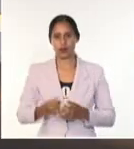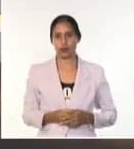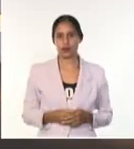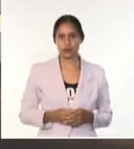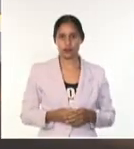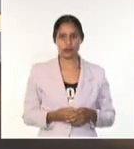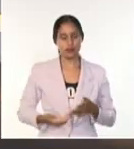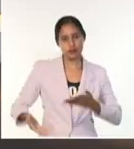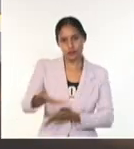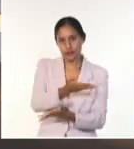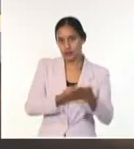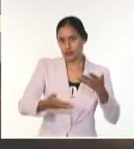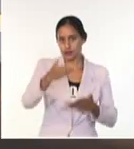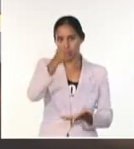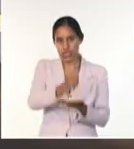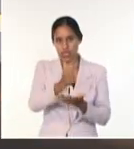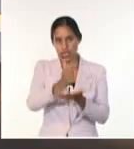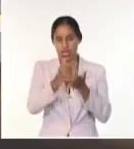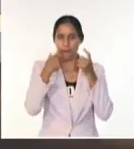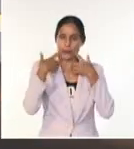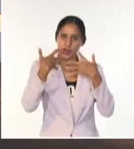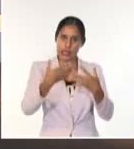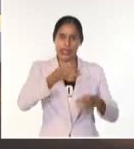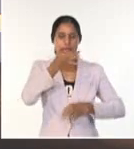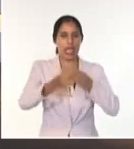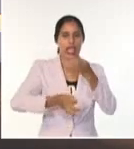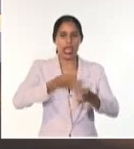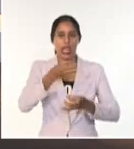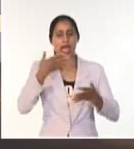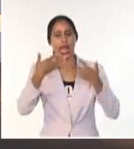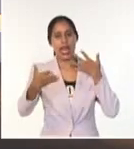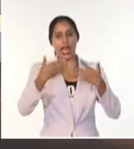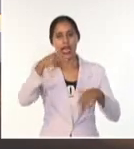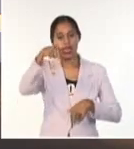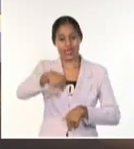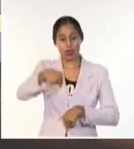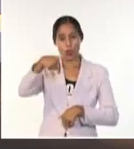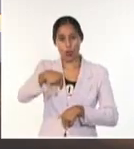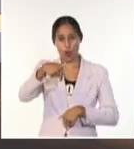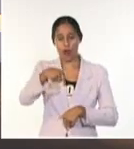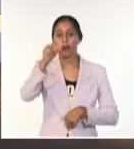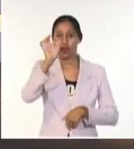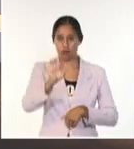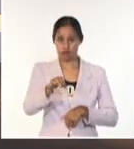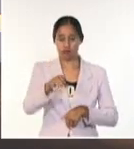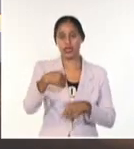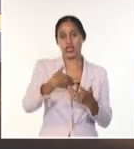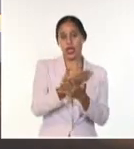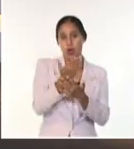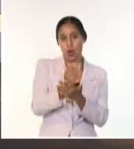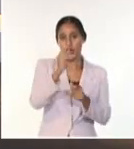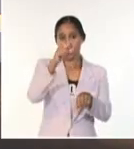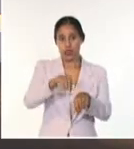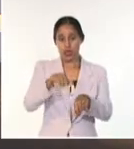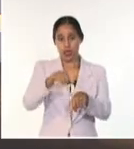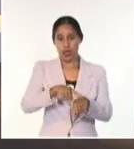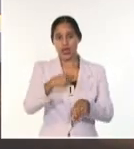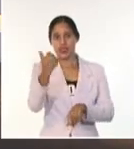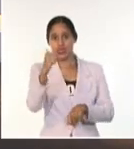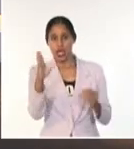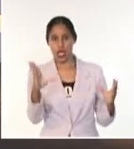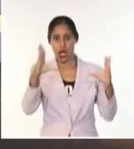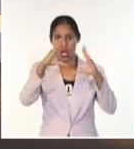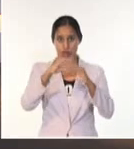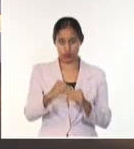crítica cultural, La Tertulia, propone para este jueves a las 10 de la noche polemizar sobre el denominado género urbano.